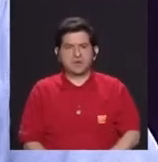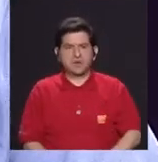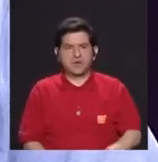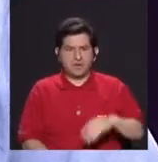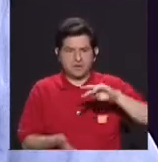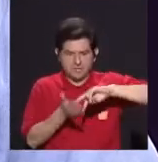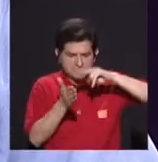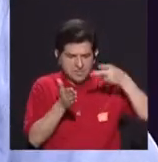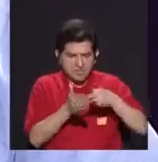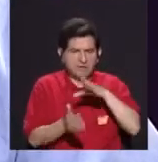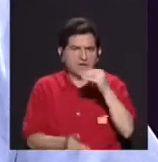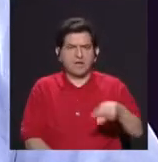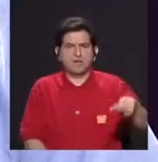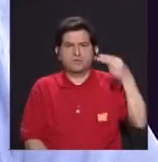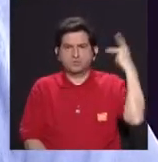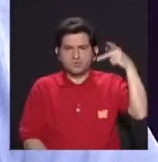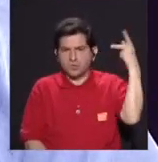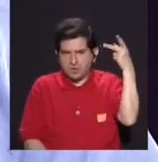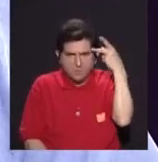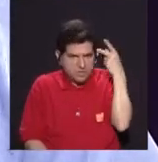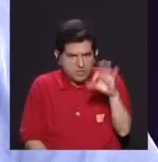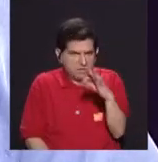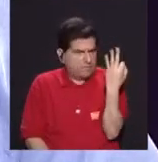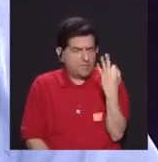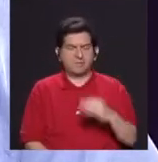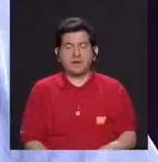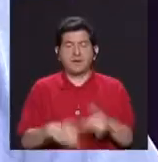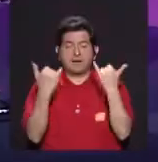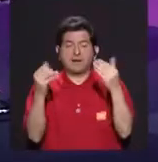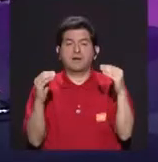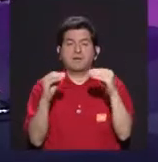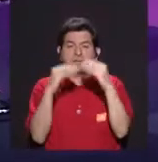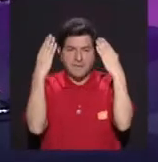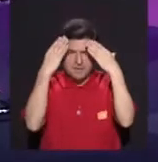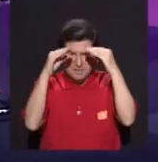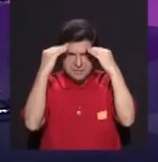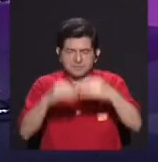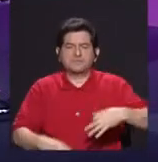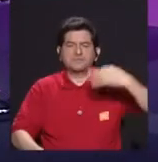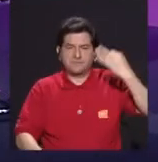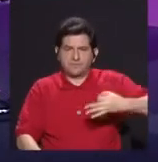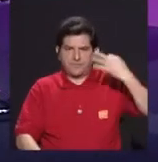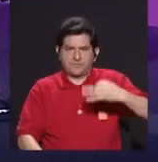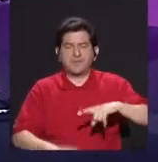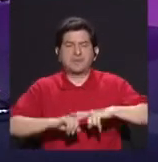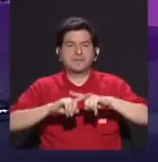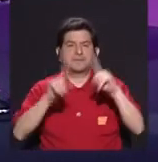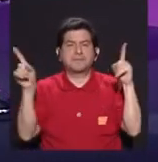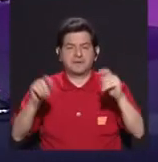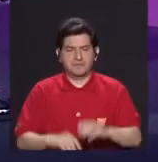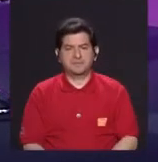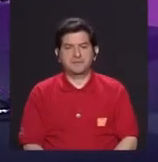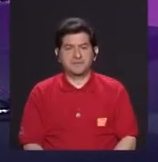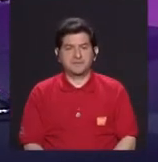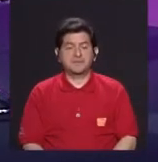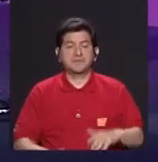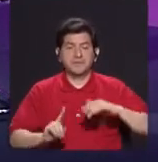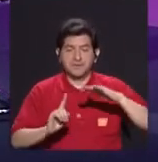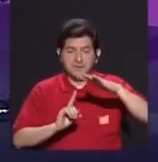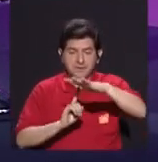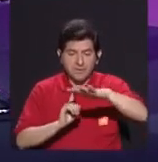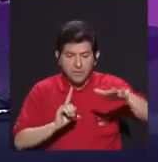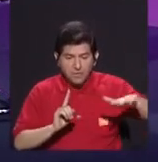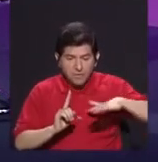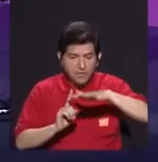entonces en ese sentido hemos tenido mucha más información en el ámbito formal pero tenemos escenarios universitarios